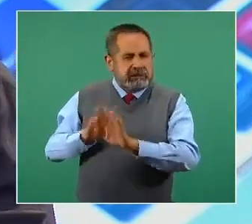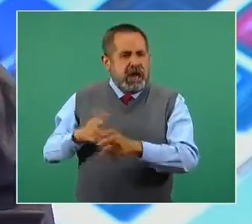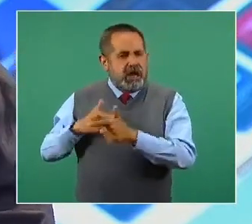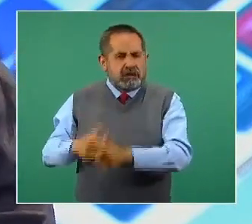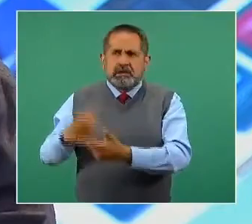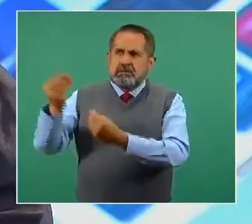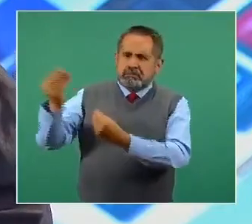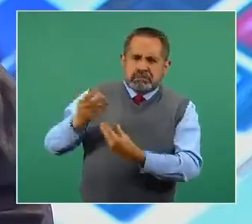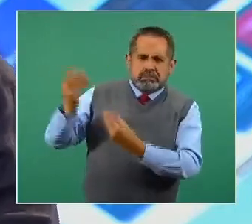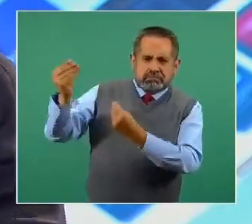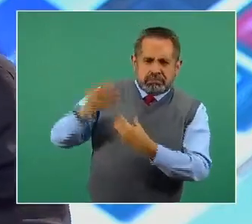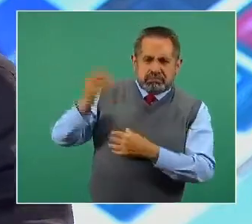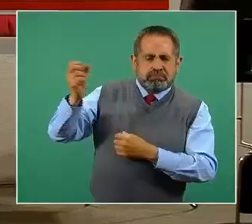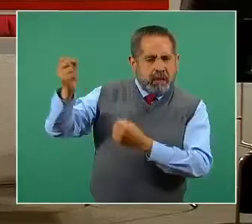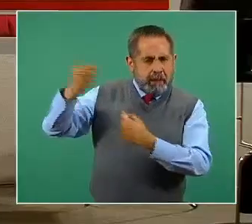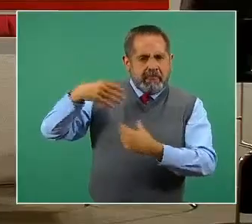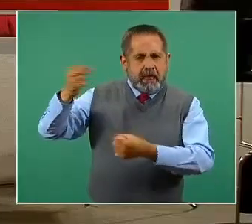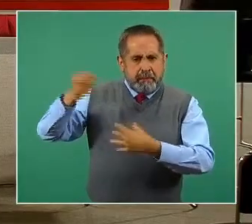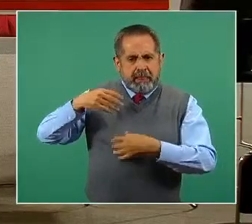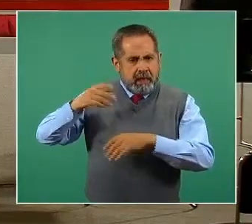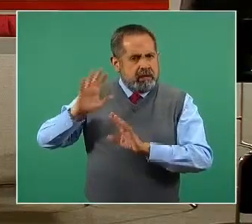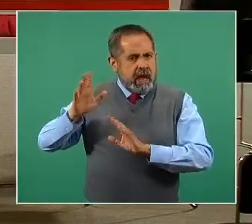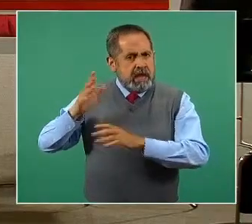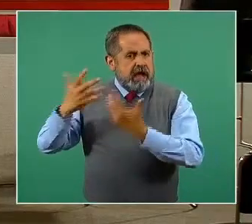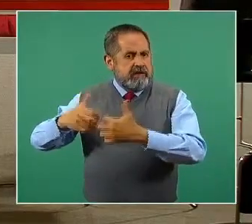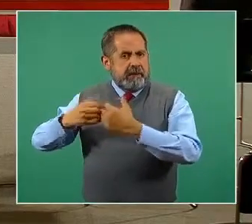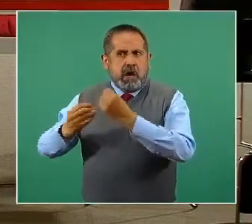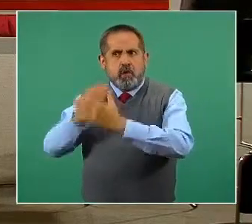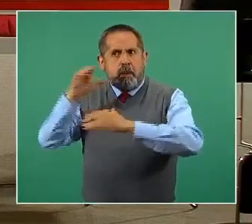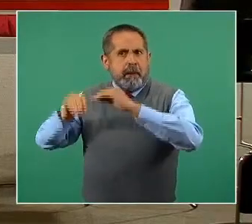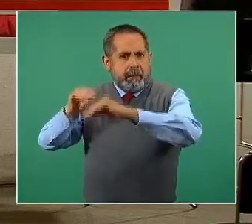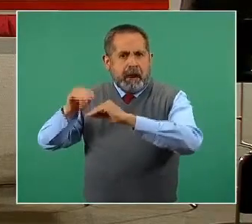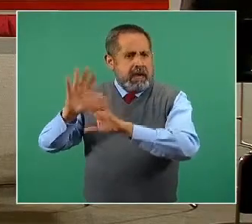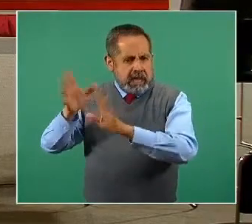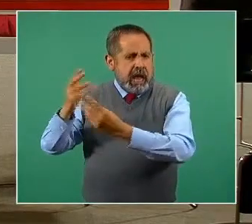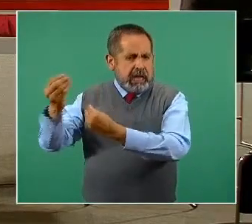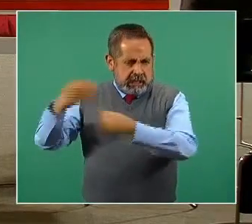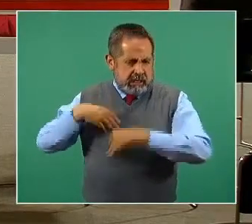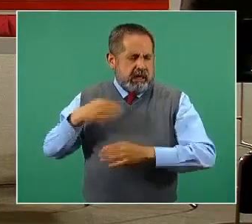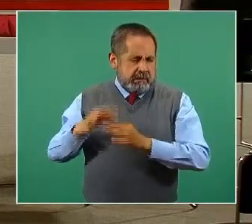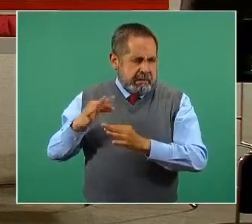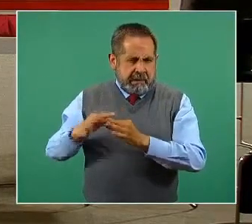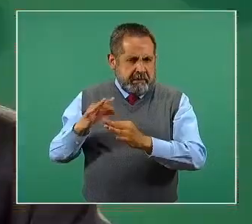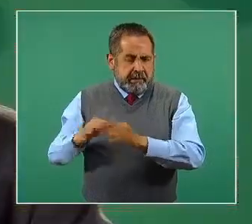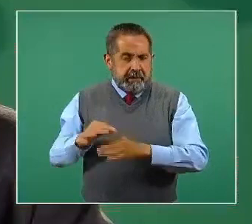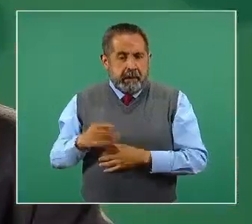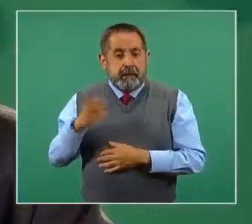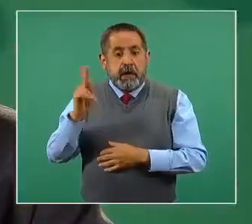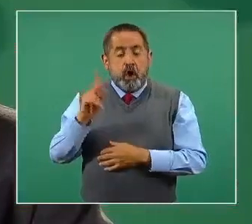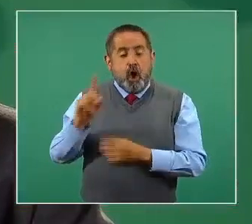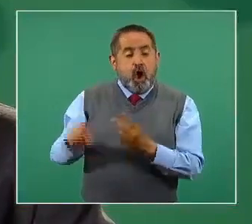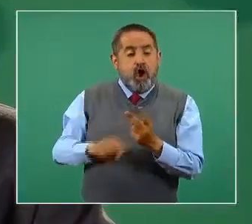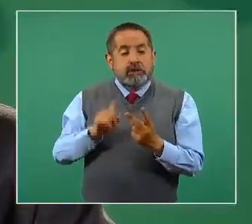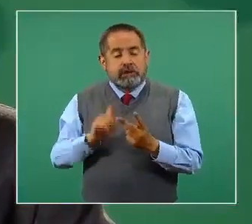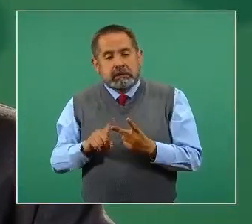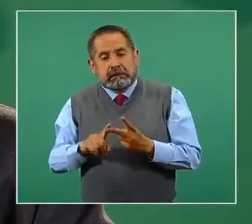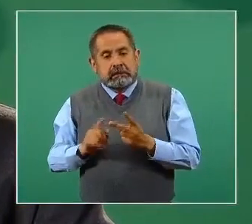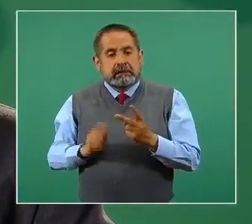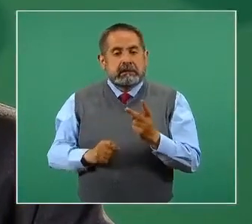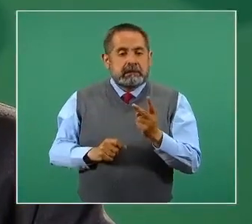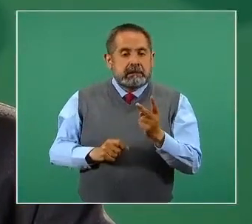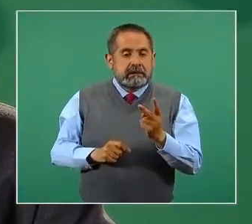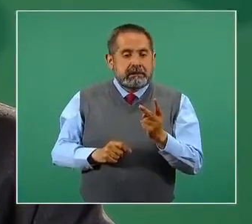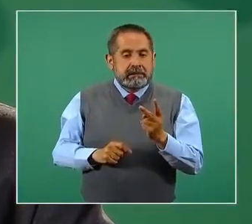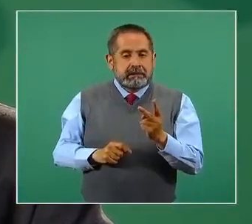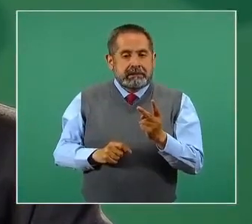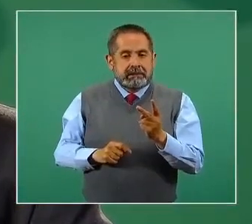vacuna Pfizer que se fabrica en esa planta ya ampliada de Bélgica. Pero había un segundo elemento que